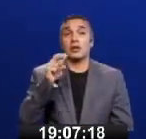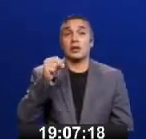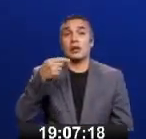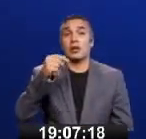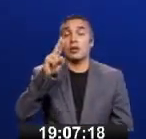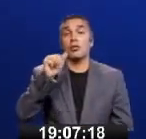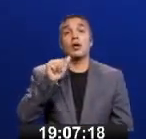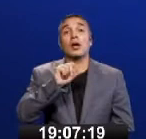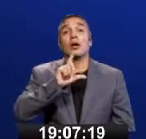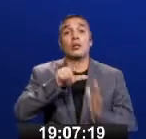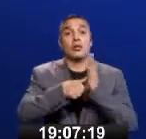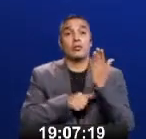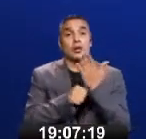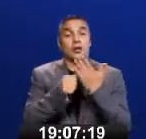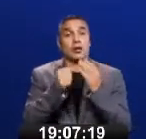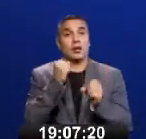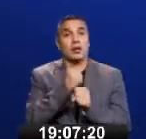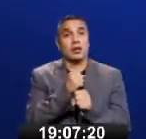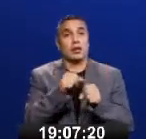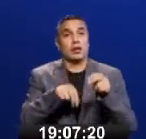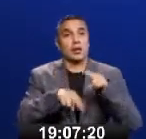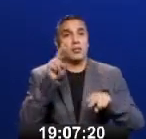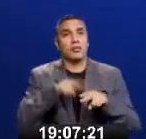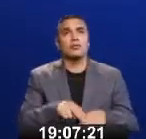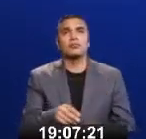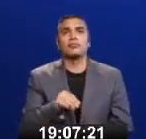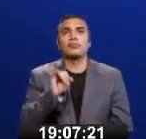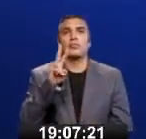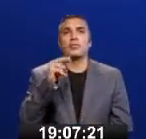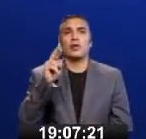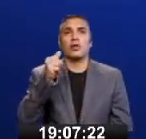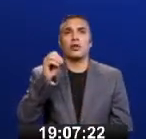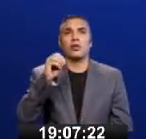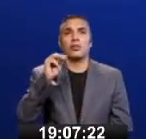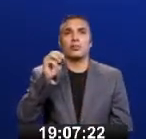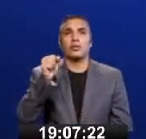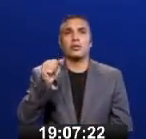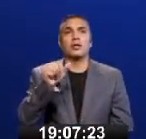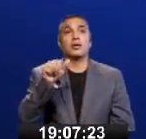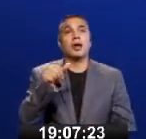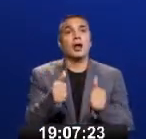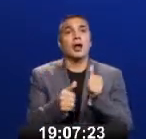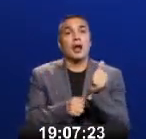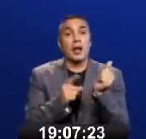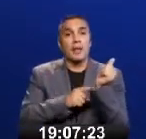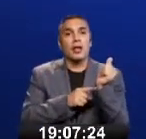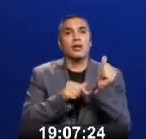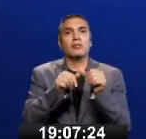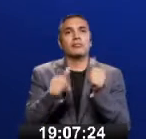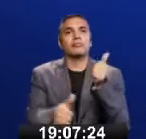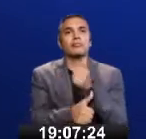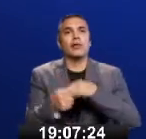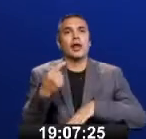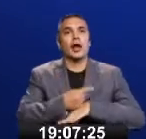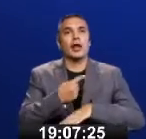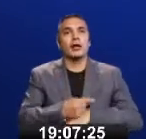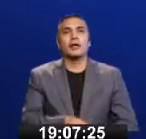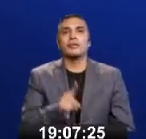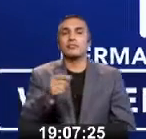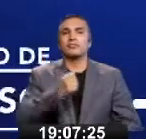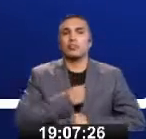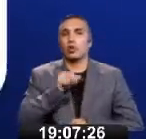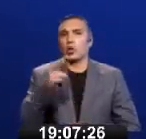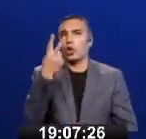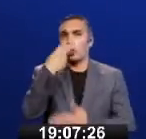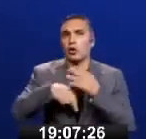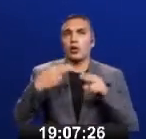de Transporte fue Ibarronsa, donde el gerente es Iván Solís, hermano de Walter Solís. Ibarronsa es propietaria de dos